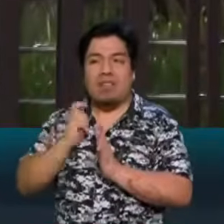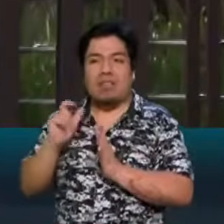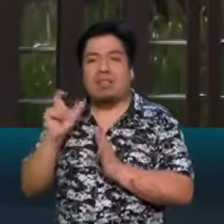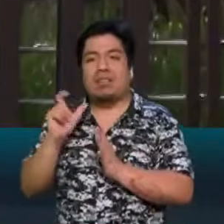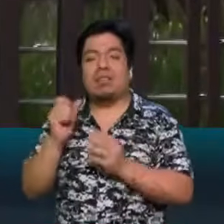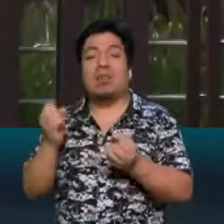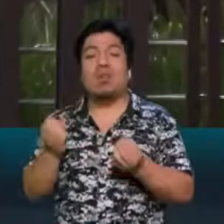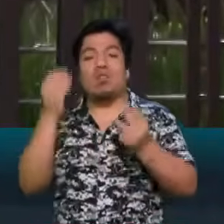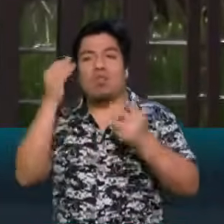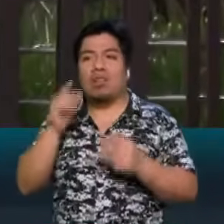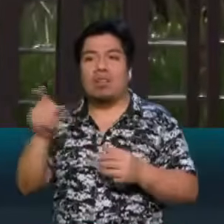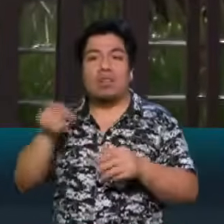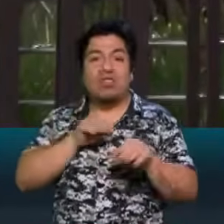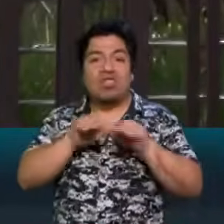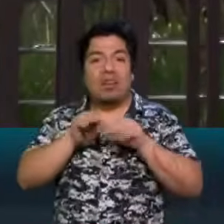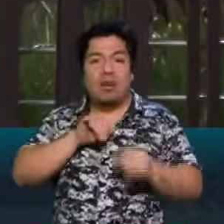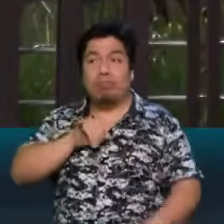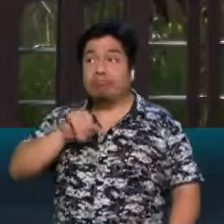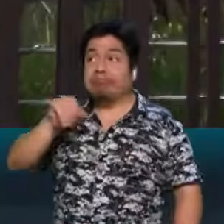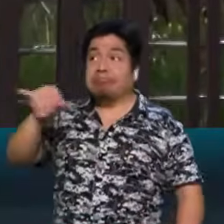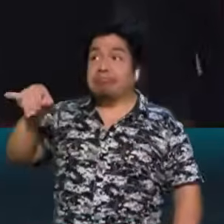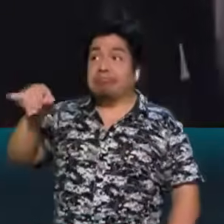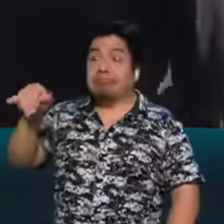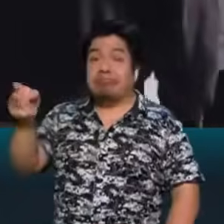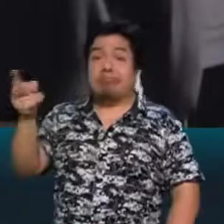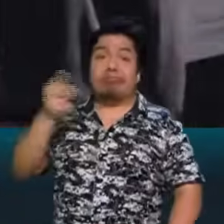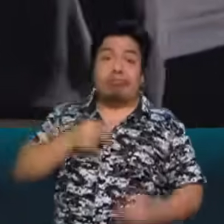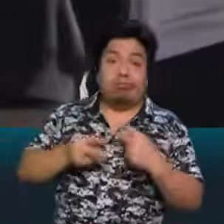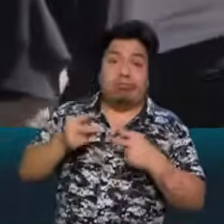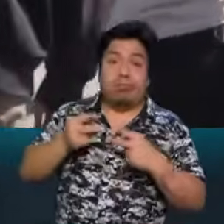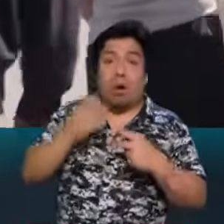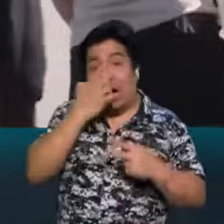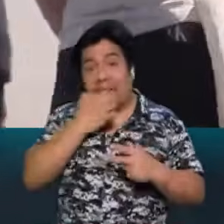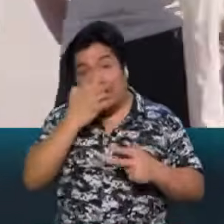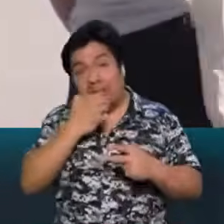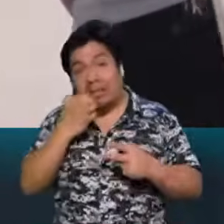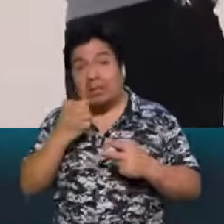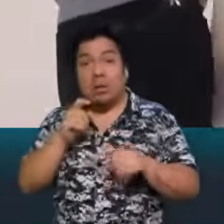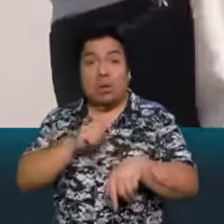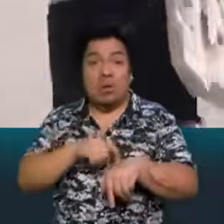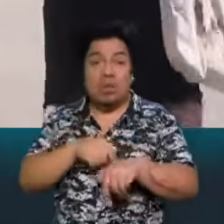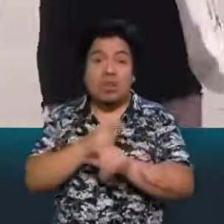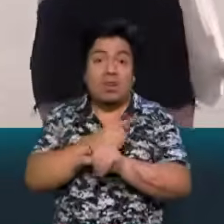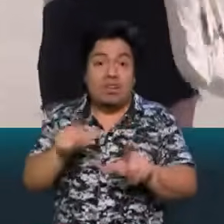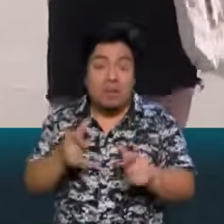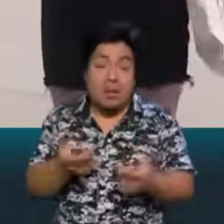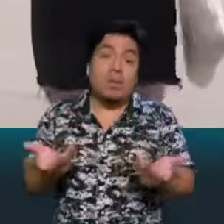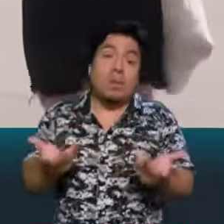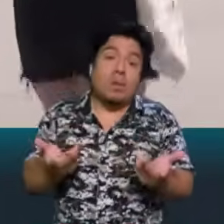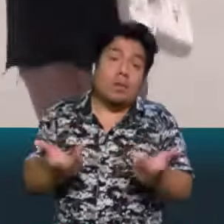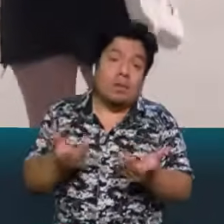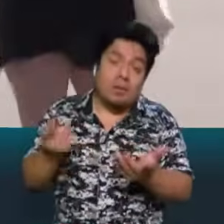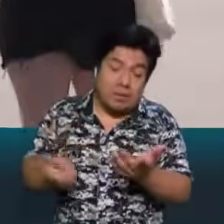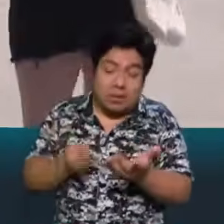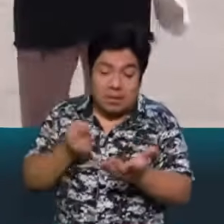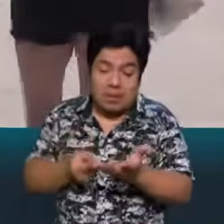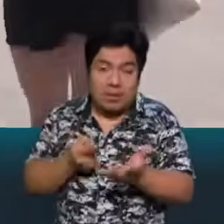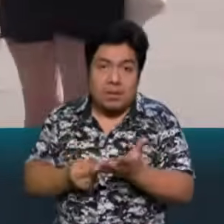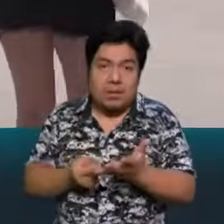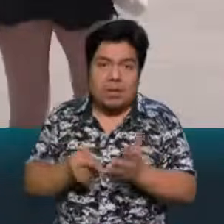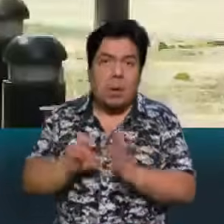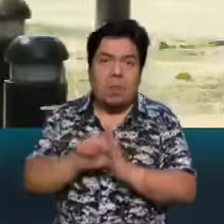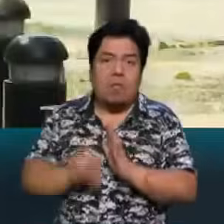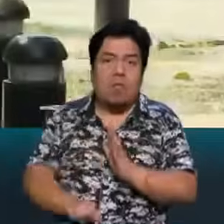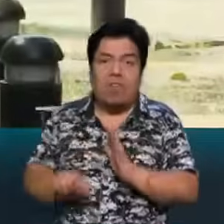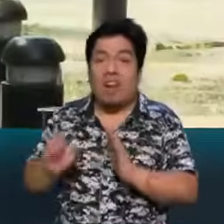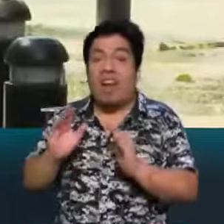haces a tu trabajo o a la escuela, o en cuánto tiempo libre tienes, o en cuánto destinas al